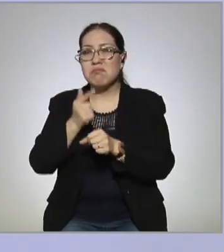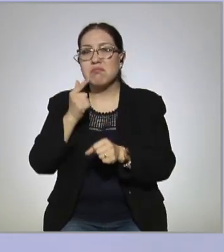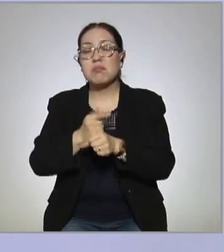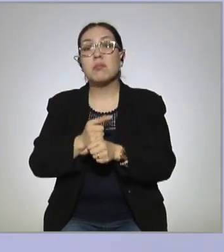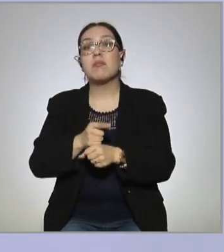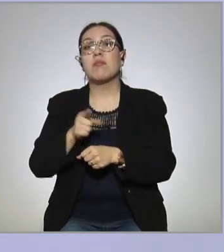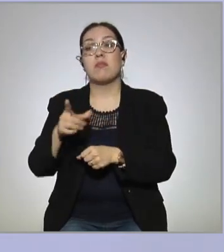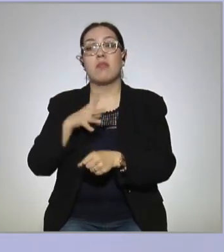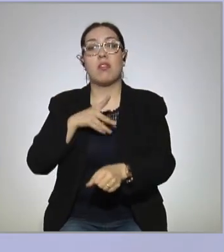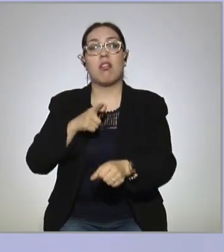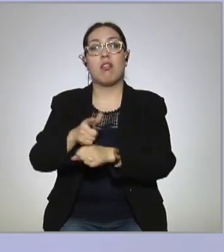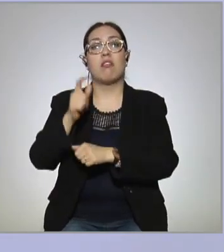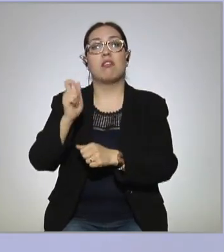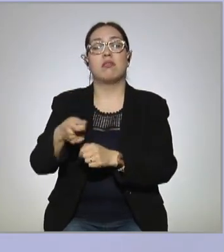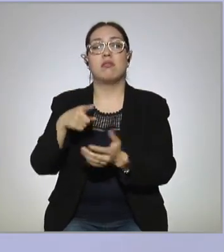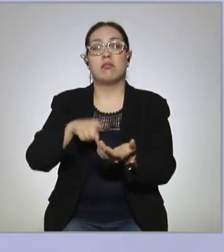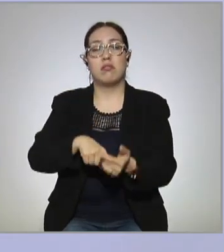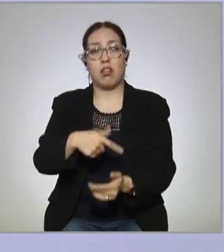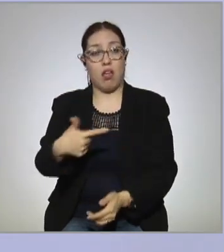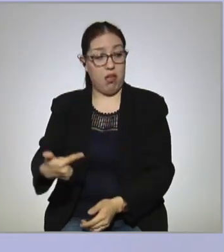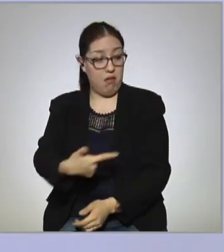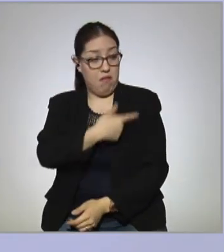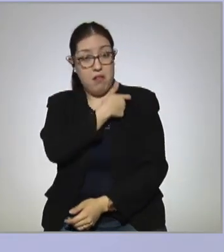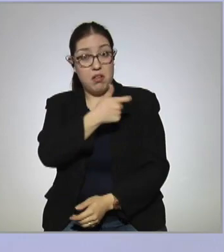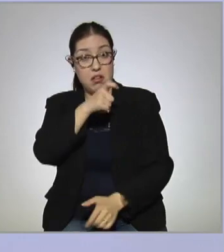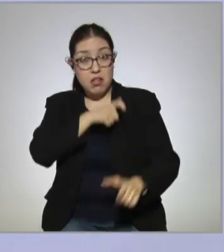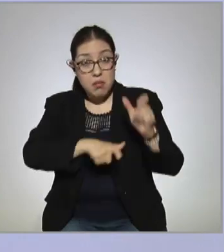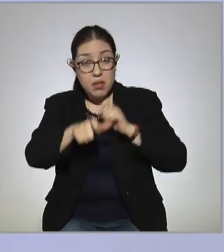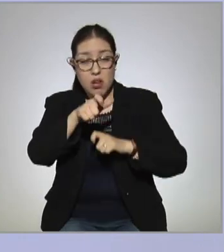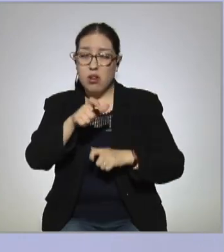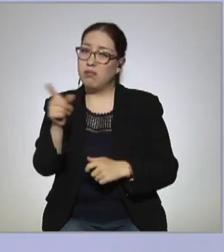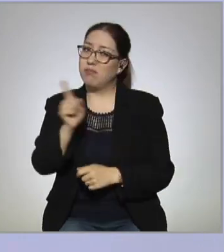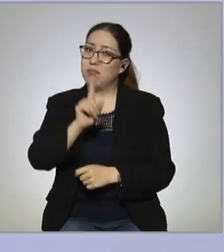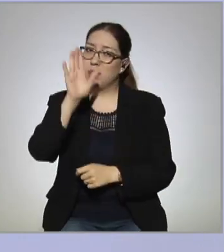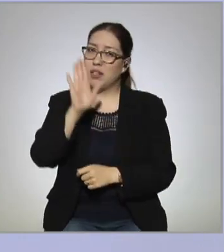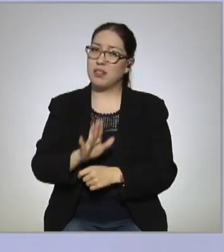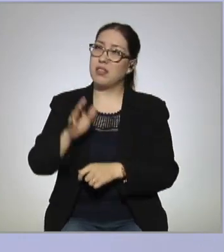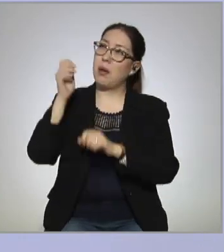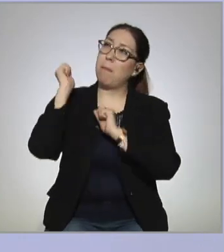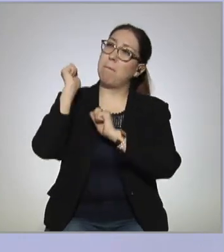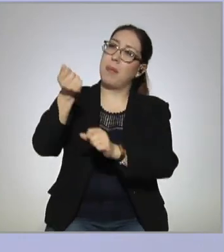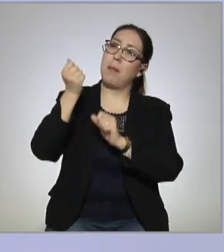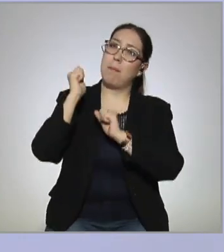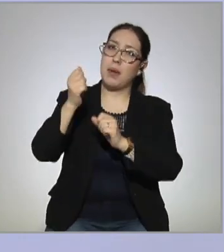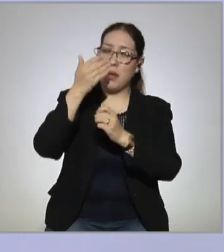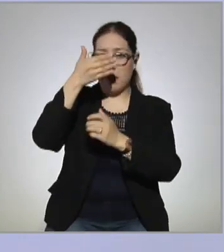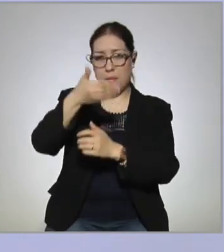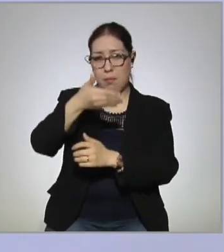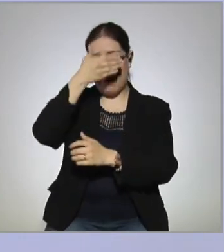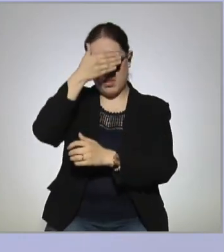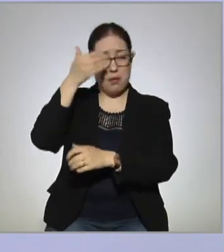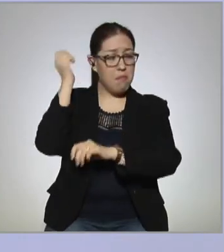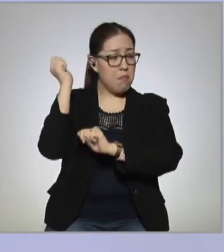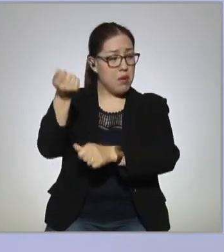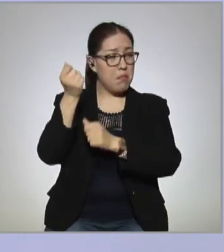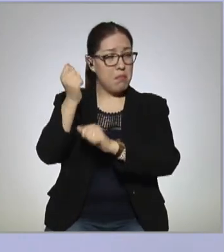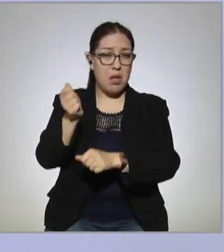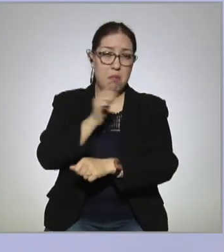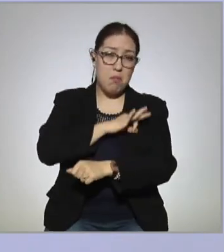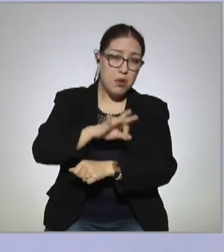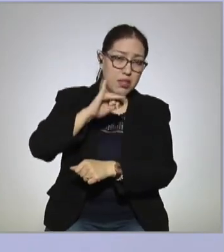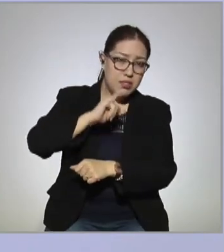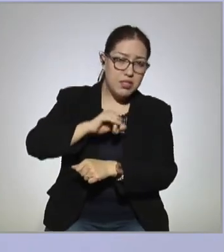ponga una infiltración al hombro. Hacer eso es como quererle pegar a la piñata con los ojos cerrados y como le puedes atinar,